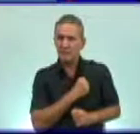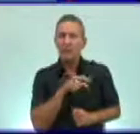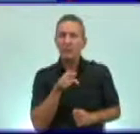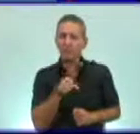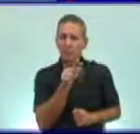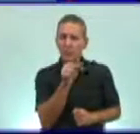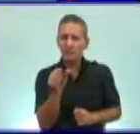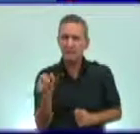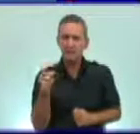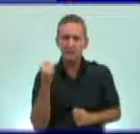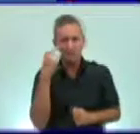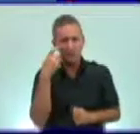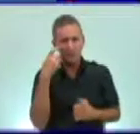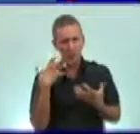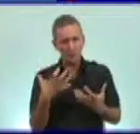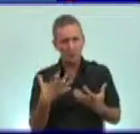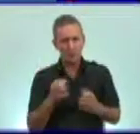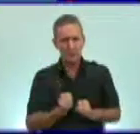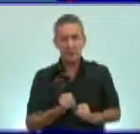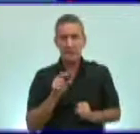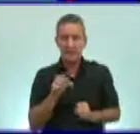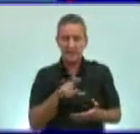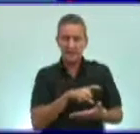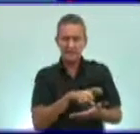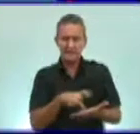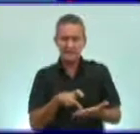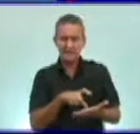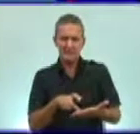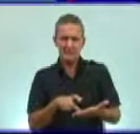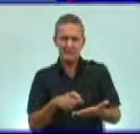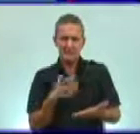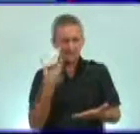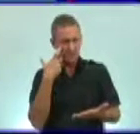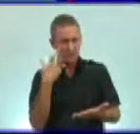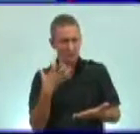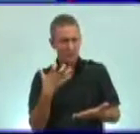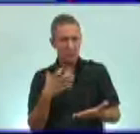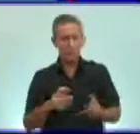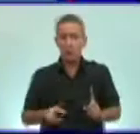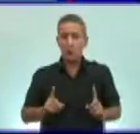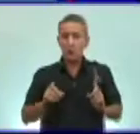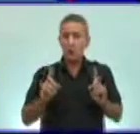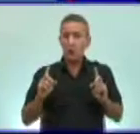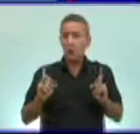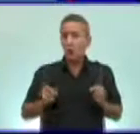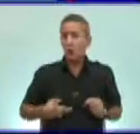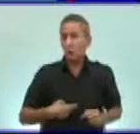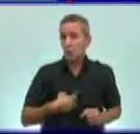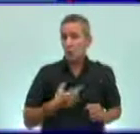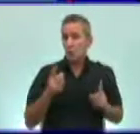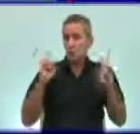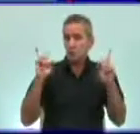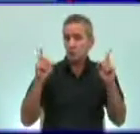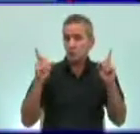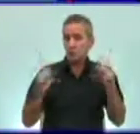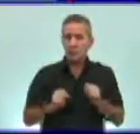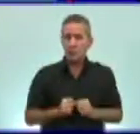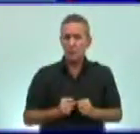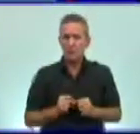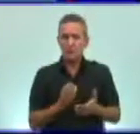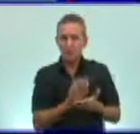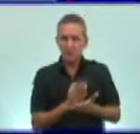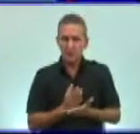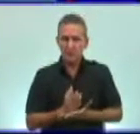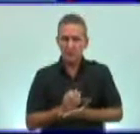en ese texto básico que ustedes tienen, Cultura Política, Documentos y Materiales para su estudio, ustedes contienen